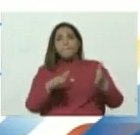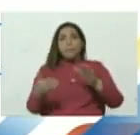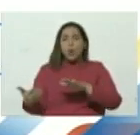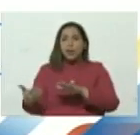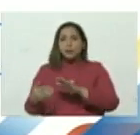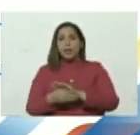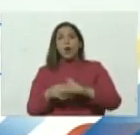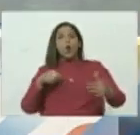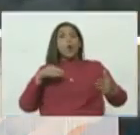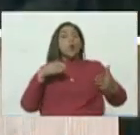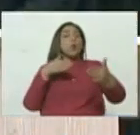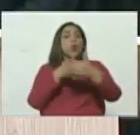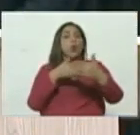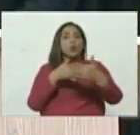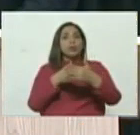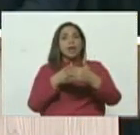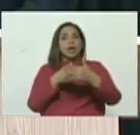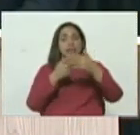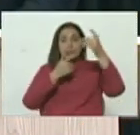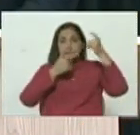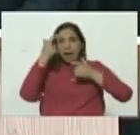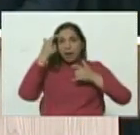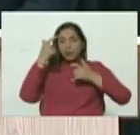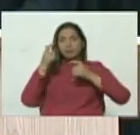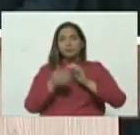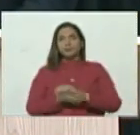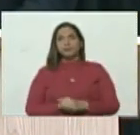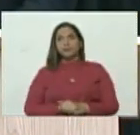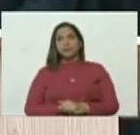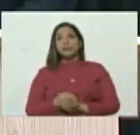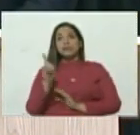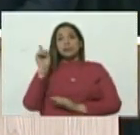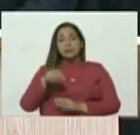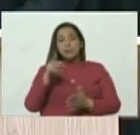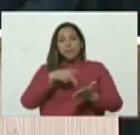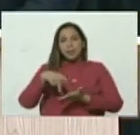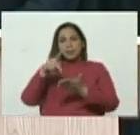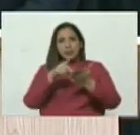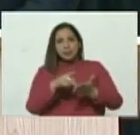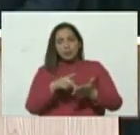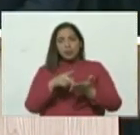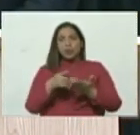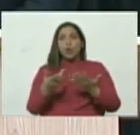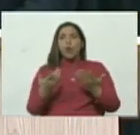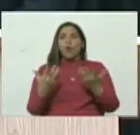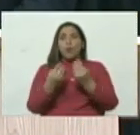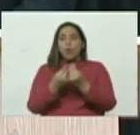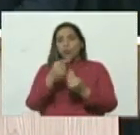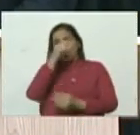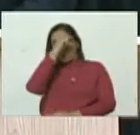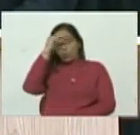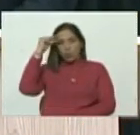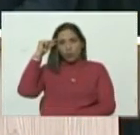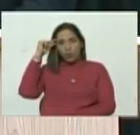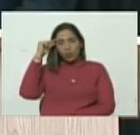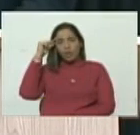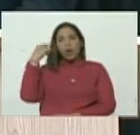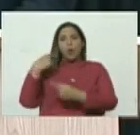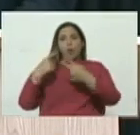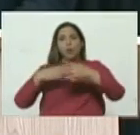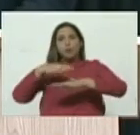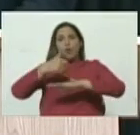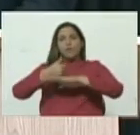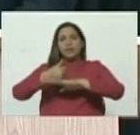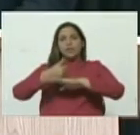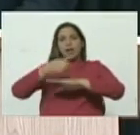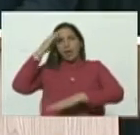magnicidio contra el comandante eterno Hugo Chávez, sino que participó junto con Julio Borges, Parsifal de Sola y unos oficiales de la